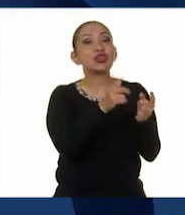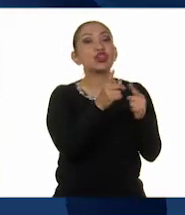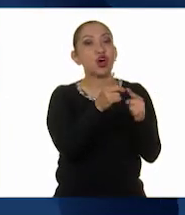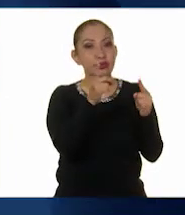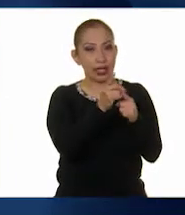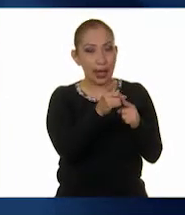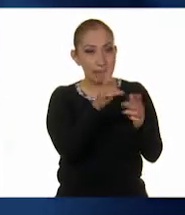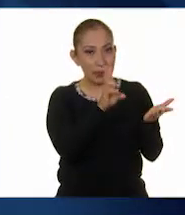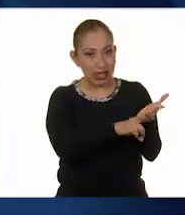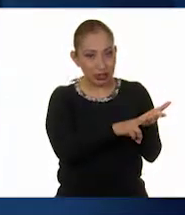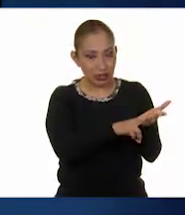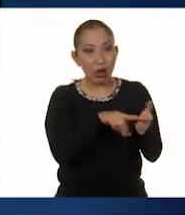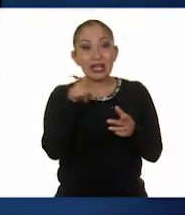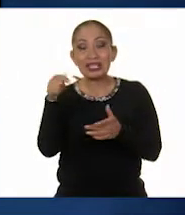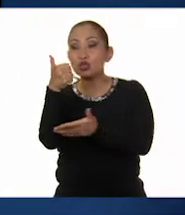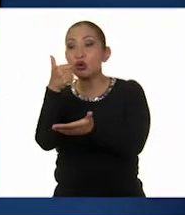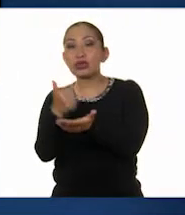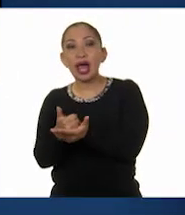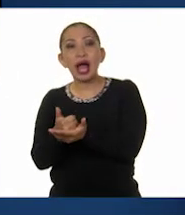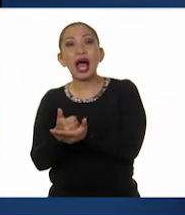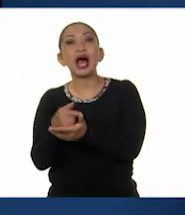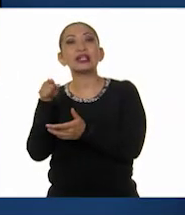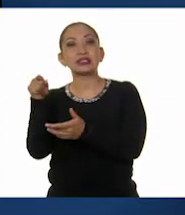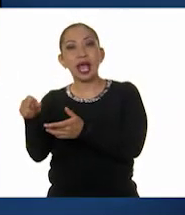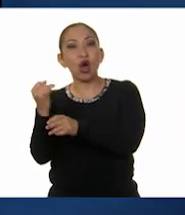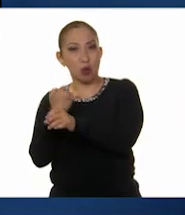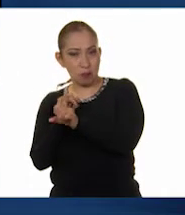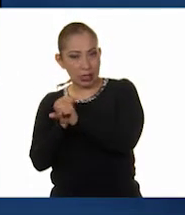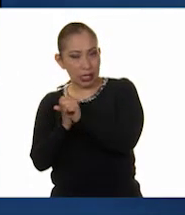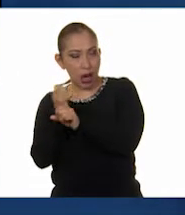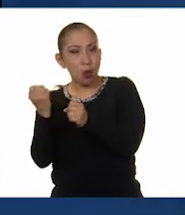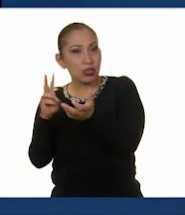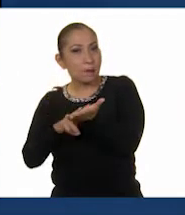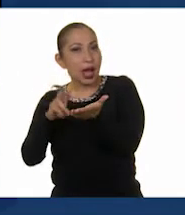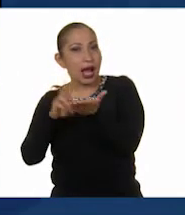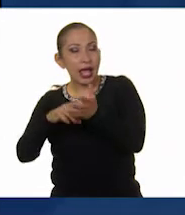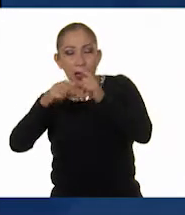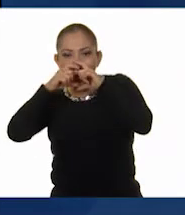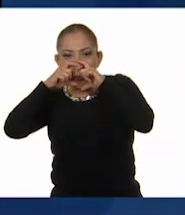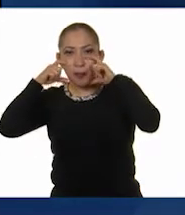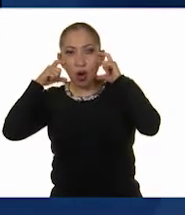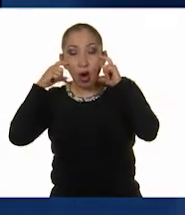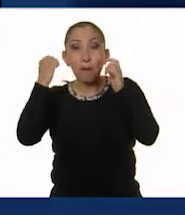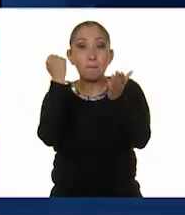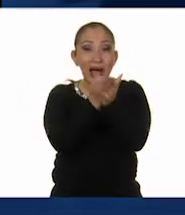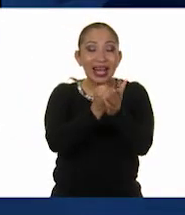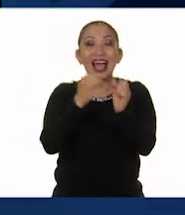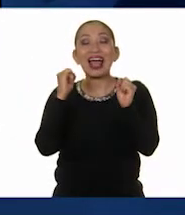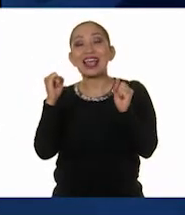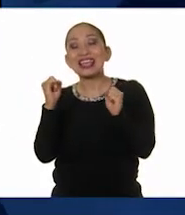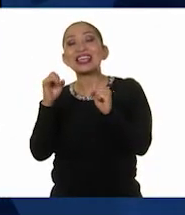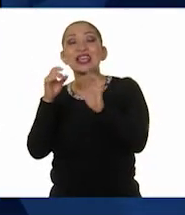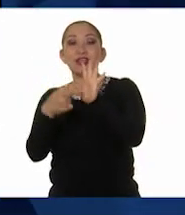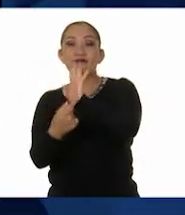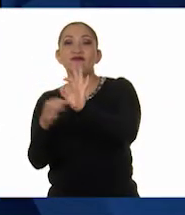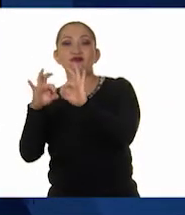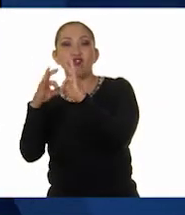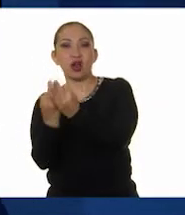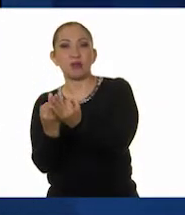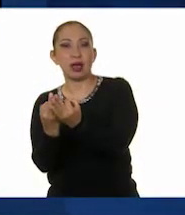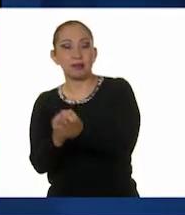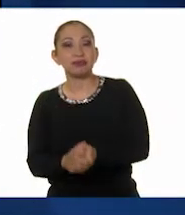corresponde, así como las ciudades en las que investigué el precio de los cubrebocas por marca y presentación, así